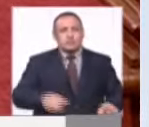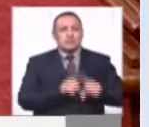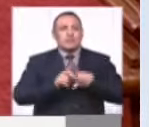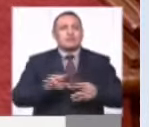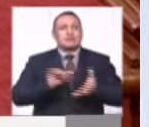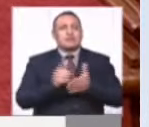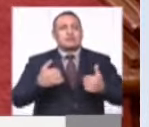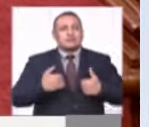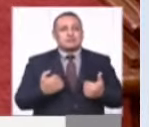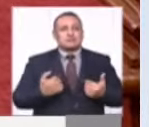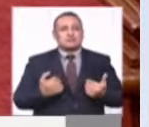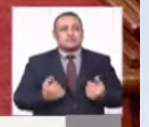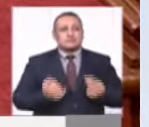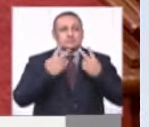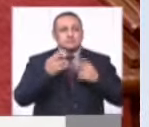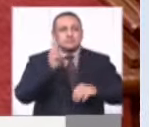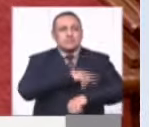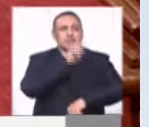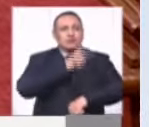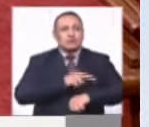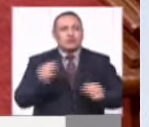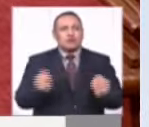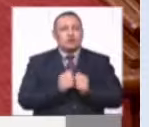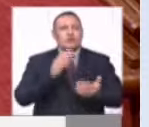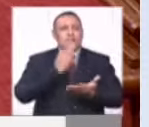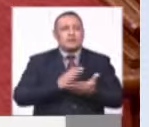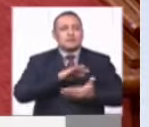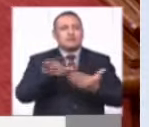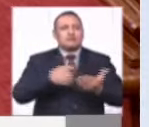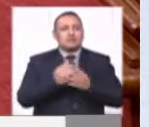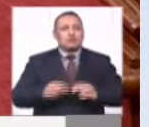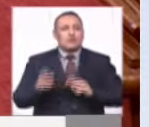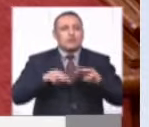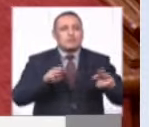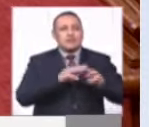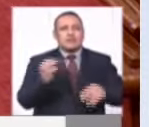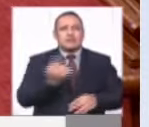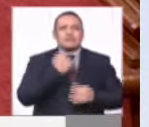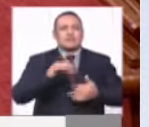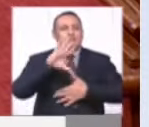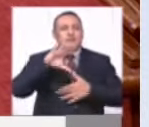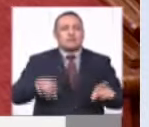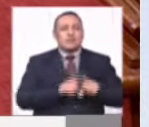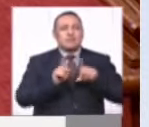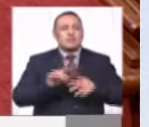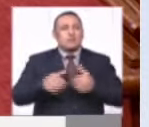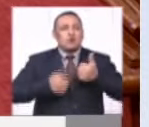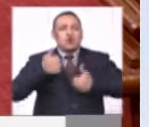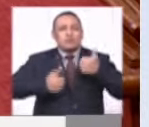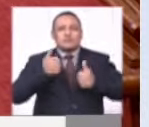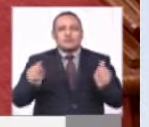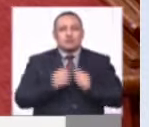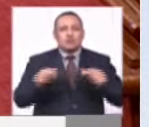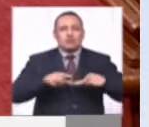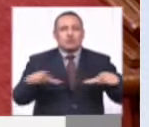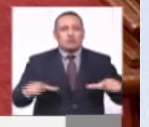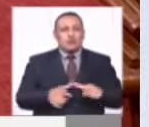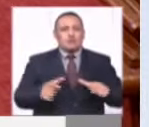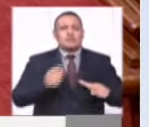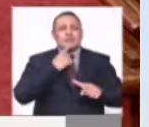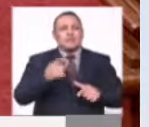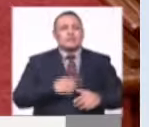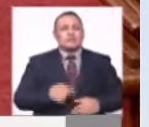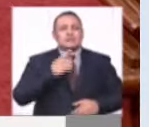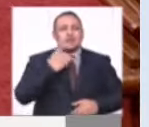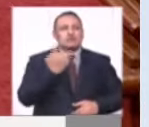también regional en la parte del Pacífico de América Latina, que vamos a competir con el puerto de Long Beach en